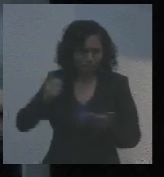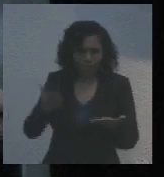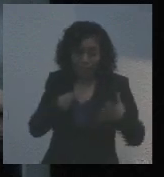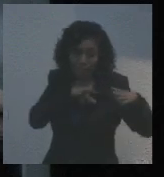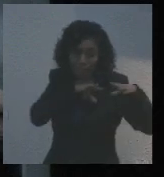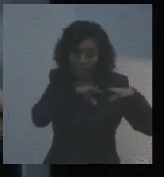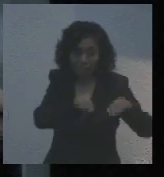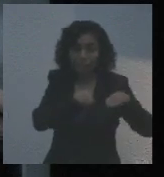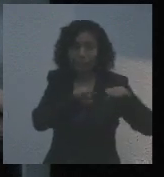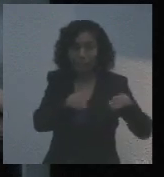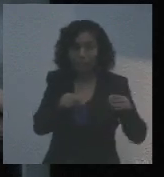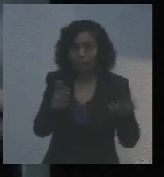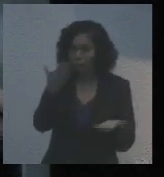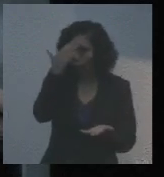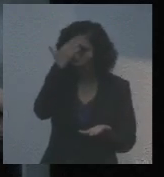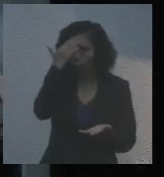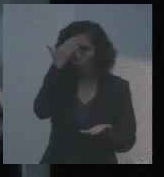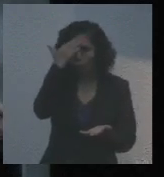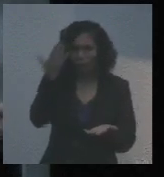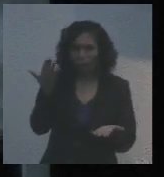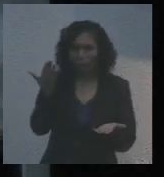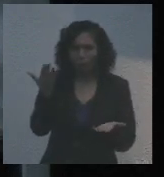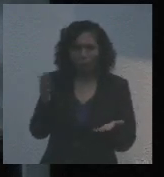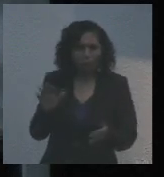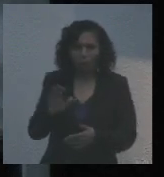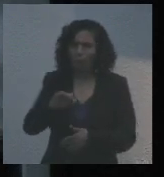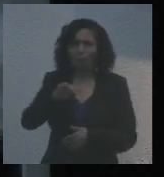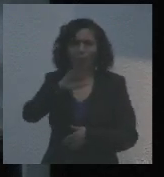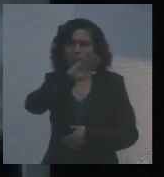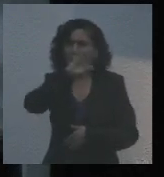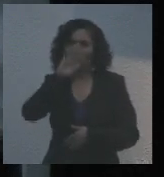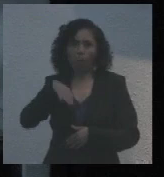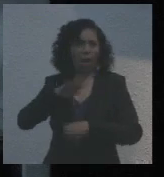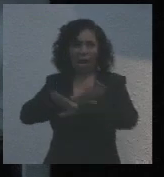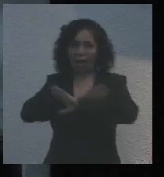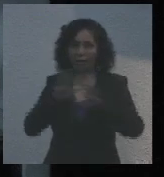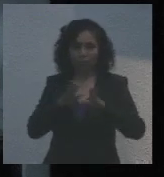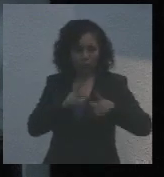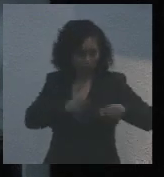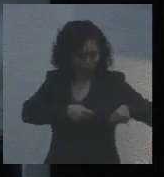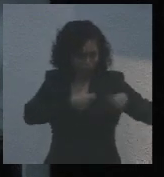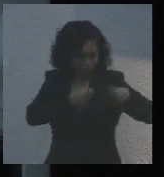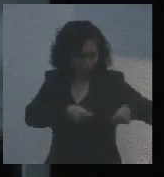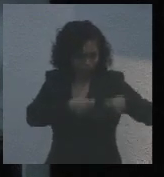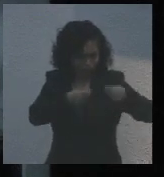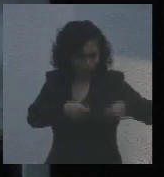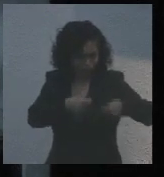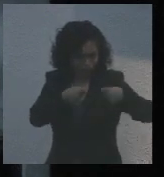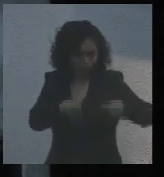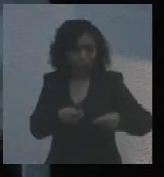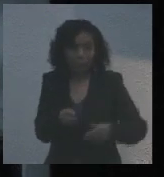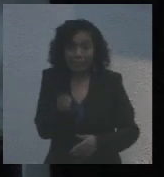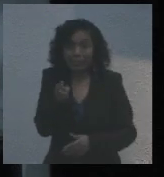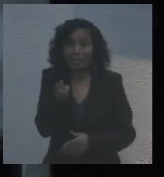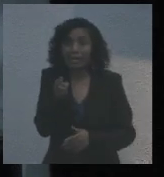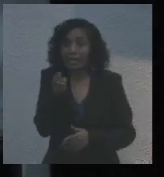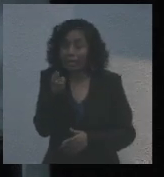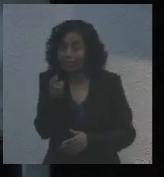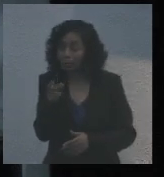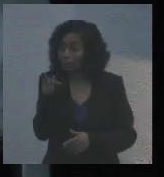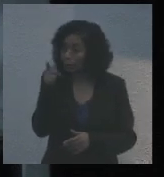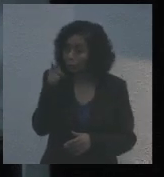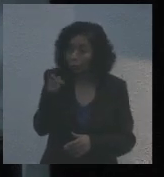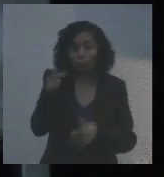enseñas que el conocimiento nunca muere si se transmite correctamente eso es lo que has